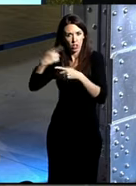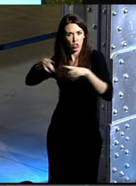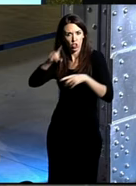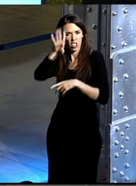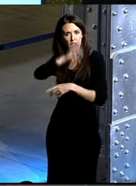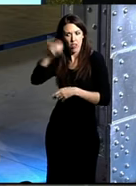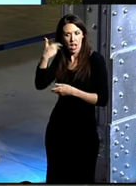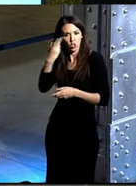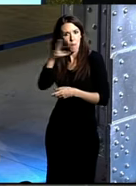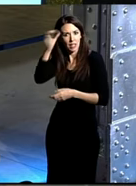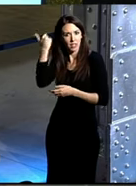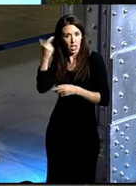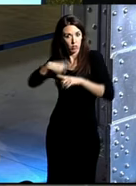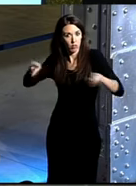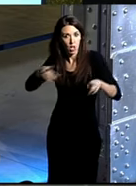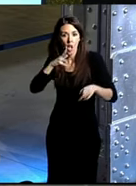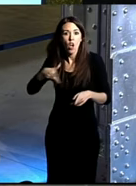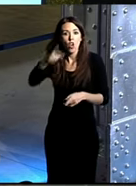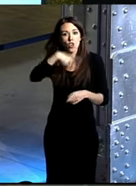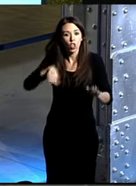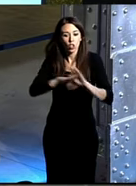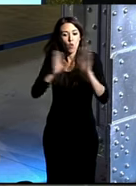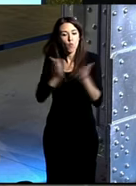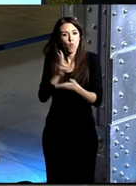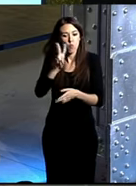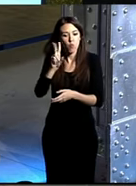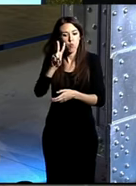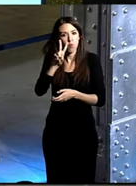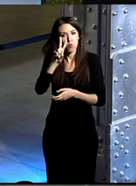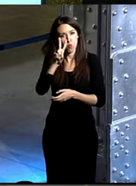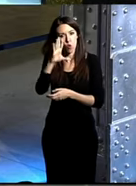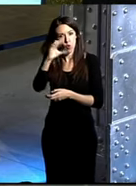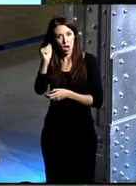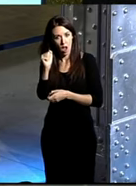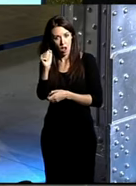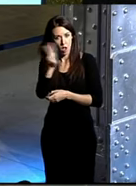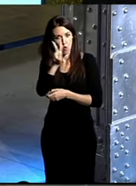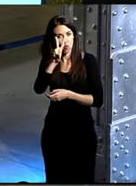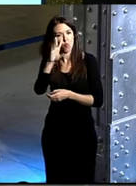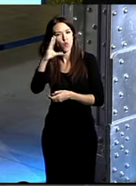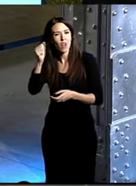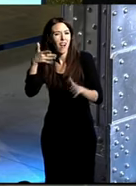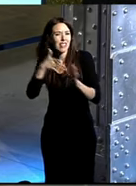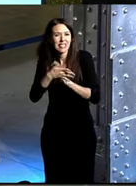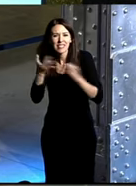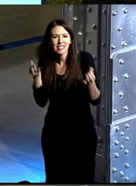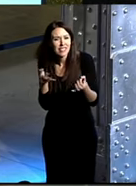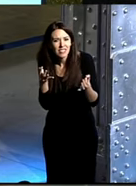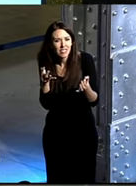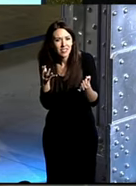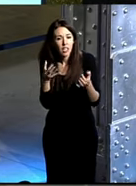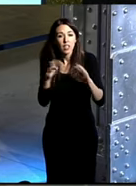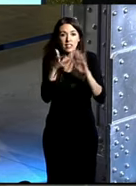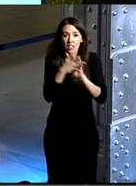años, 15 años, 20 años? Bueno, vivimos en un mundo VUCA. ¿Qué es el mundo VUCA? El mundo VUCA es un mundo que tiene que